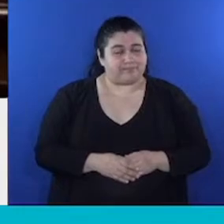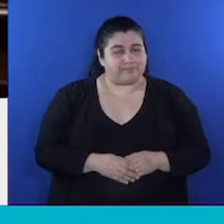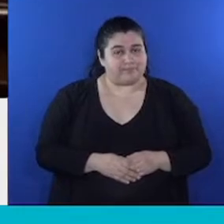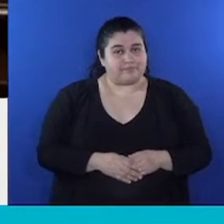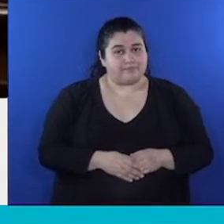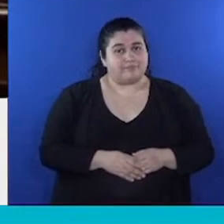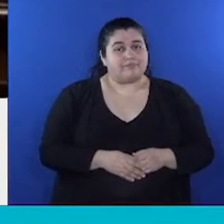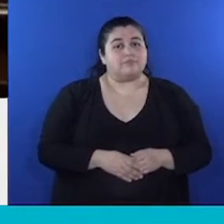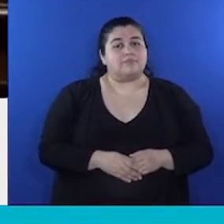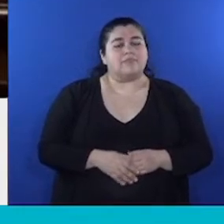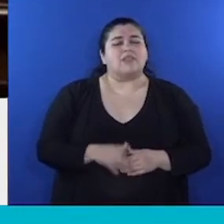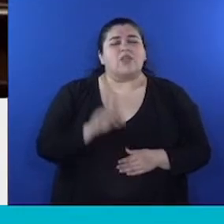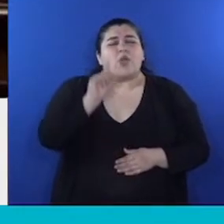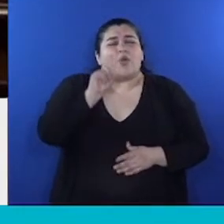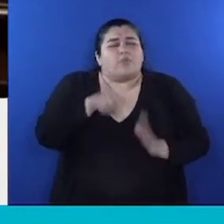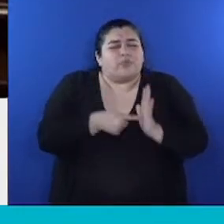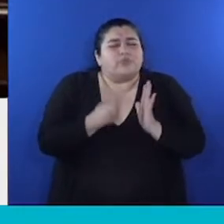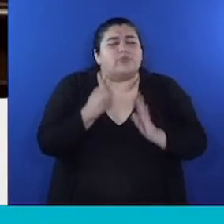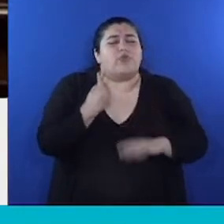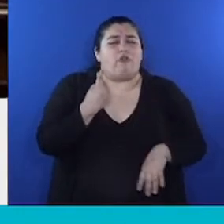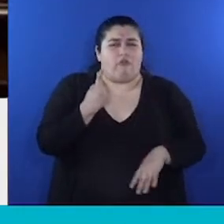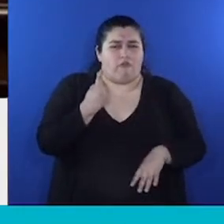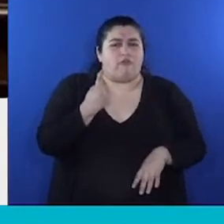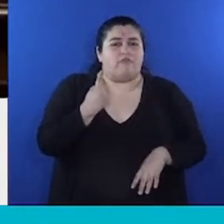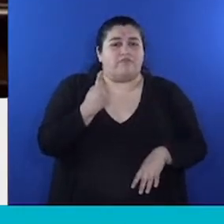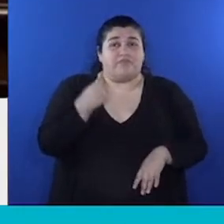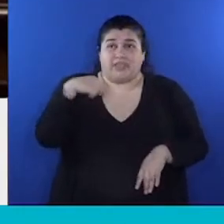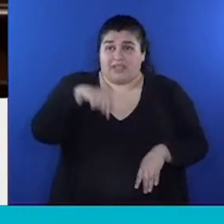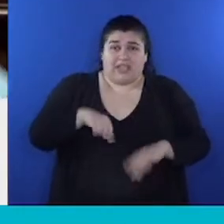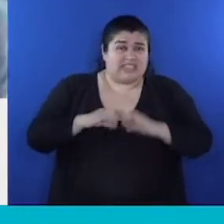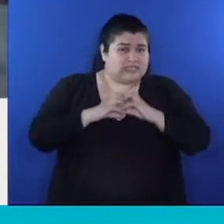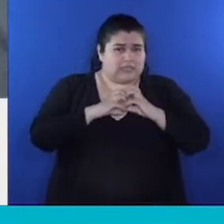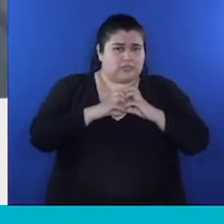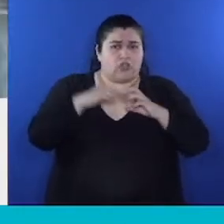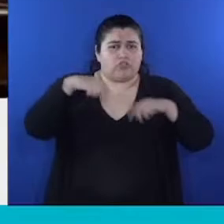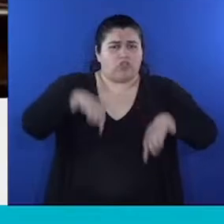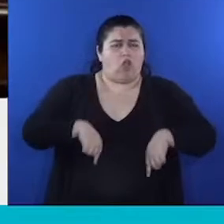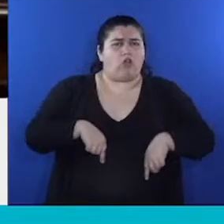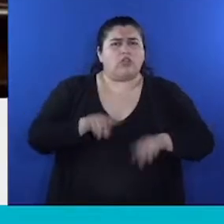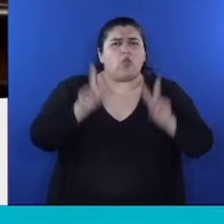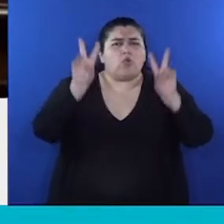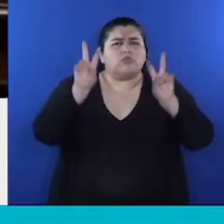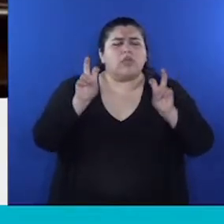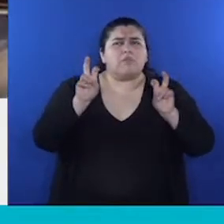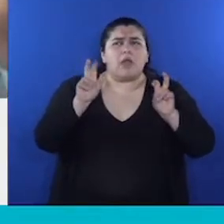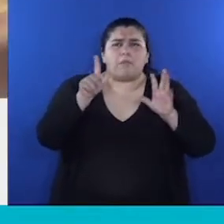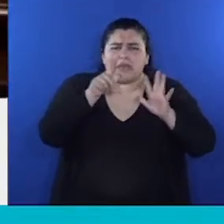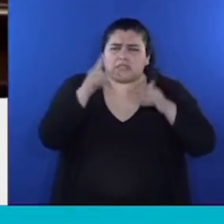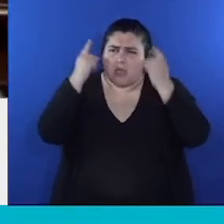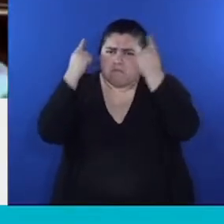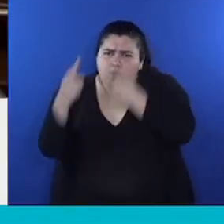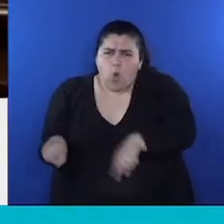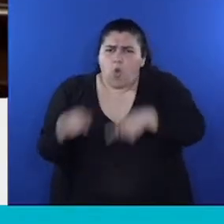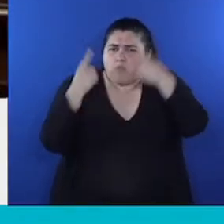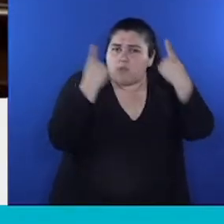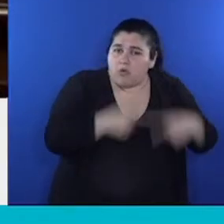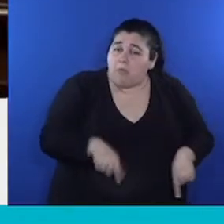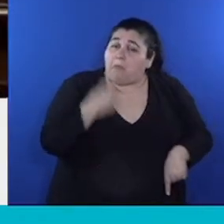Pero hay una línea que me parece que atravesó la sesión. Parecen temas distintos, pero tienen un hilo común.